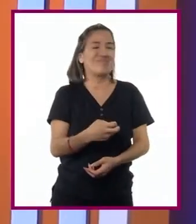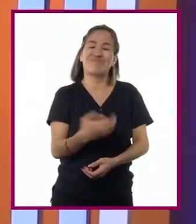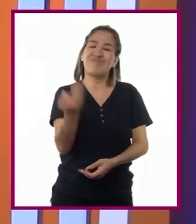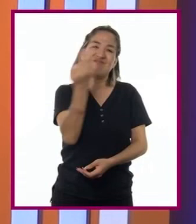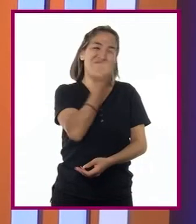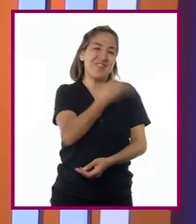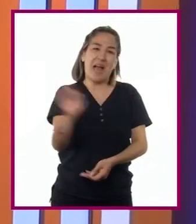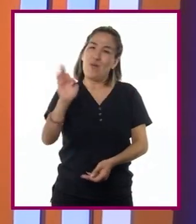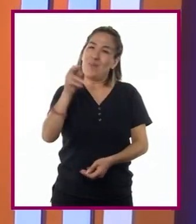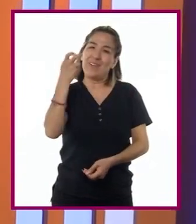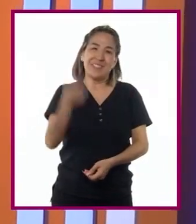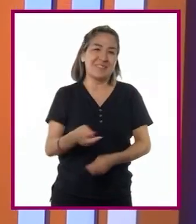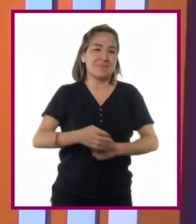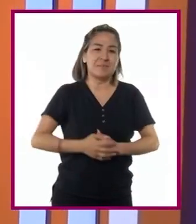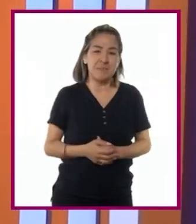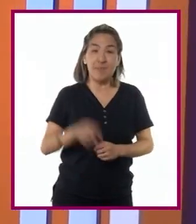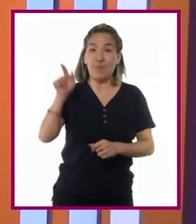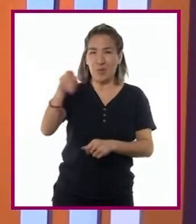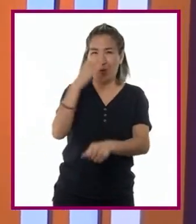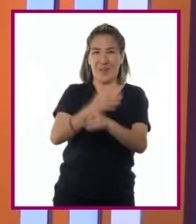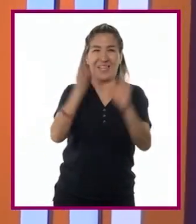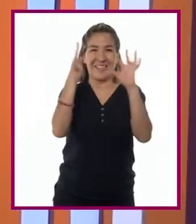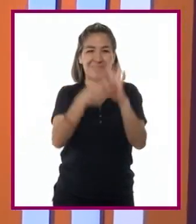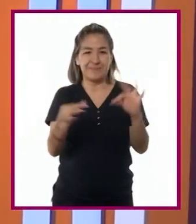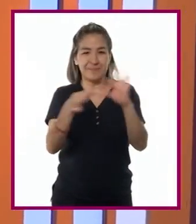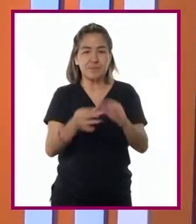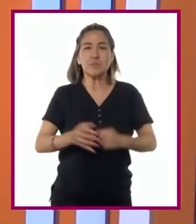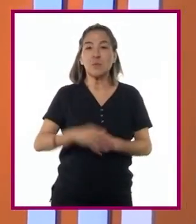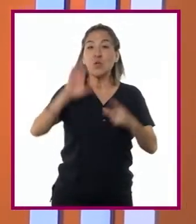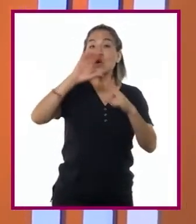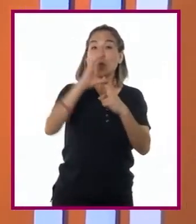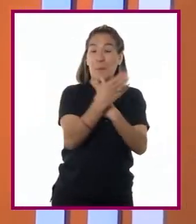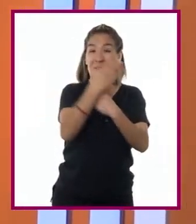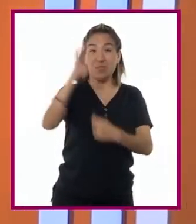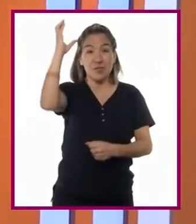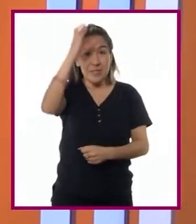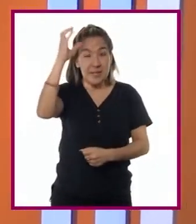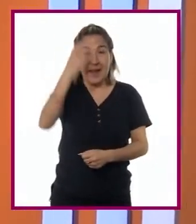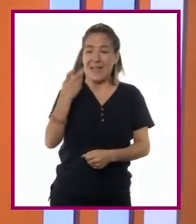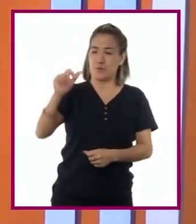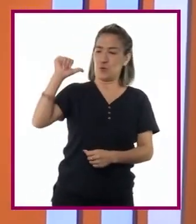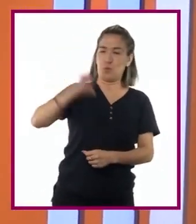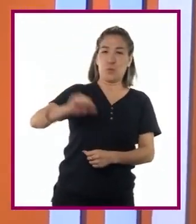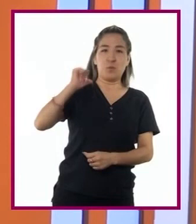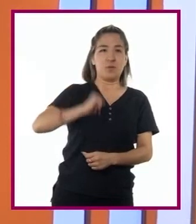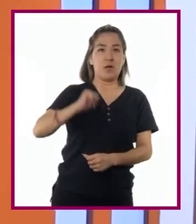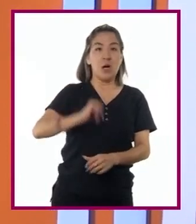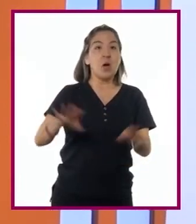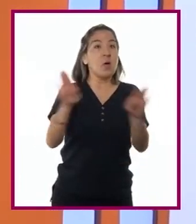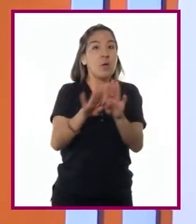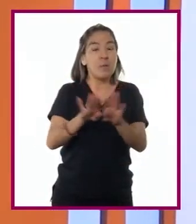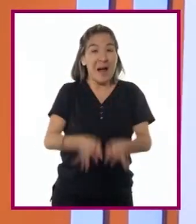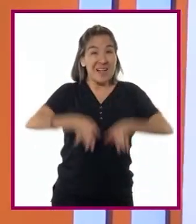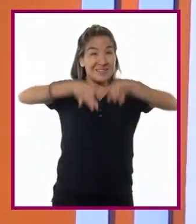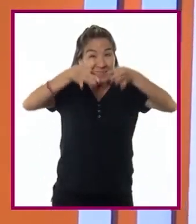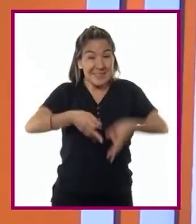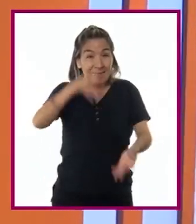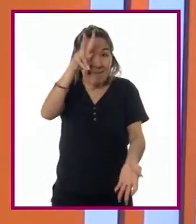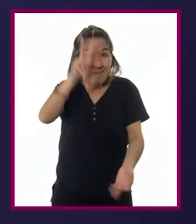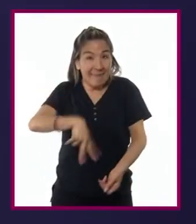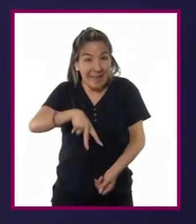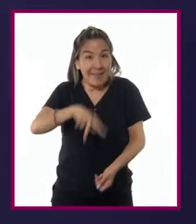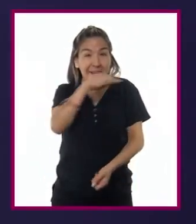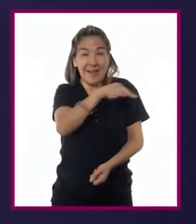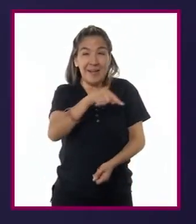fraude. Por lo que describe profesora Janet, la comisión de los científicos de la época no avaló el flujo